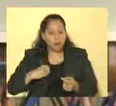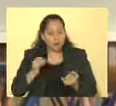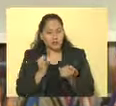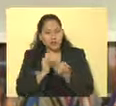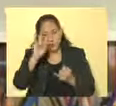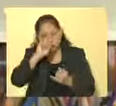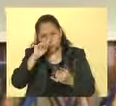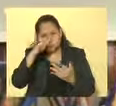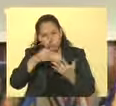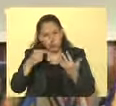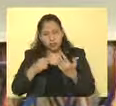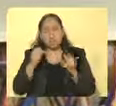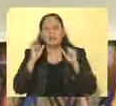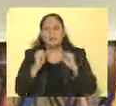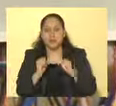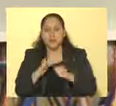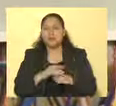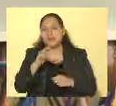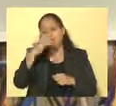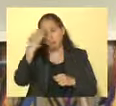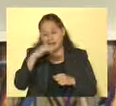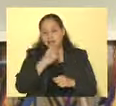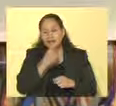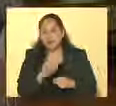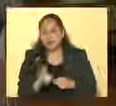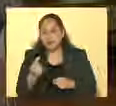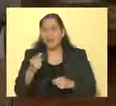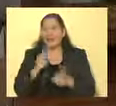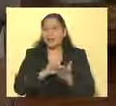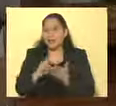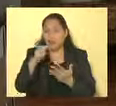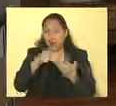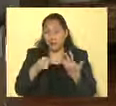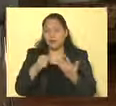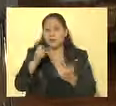recomendaciones de seguridad. Ya lo saben, pequeñines, tienen derechos, así que hay que hacerlos valer.